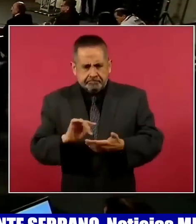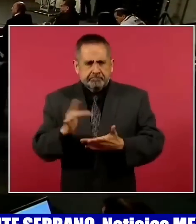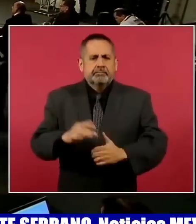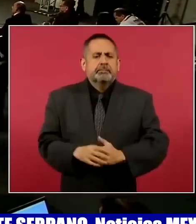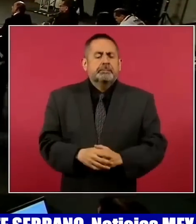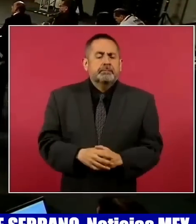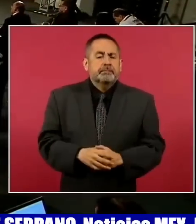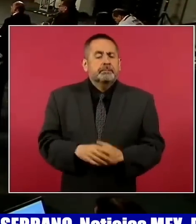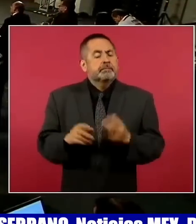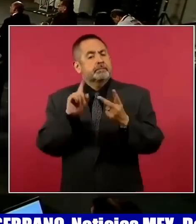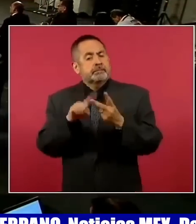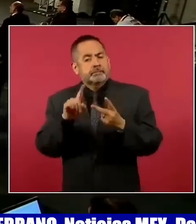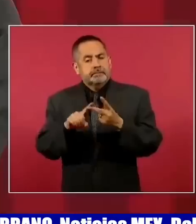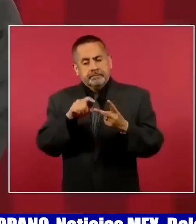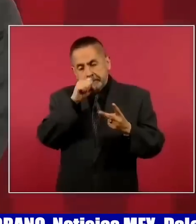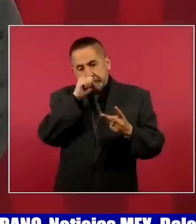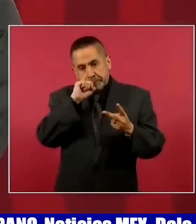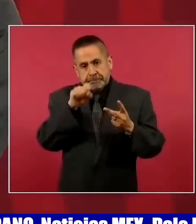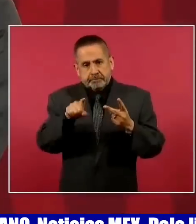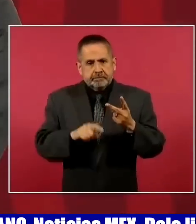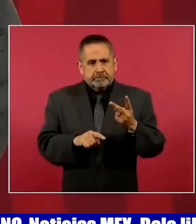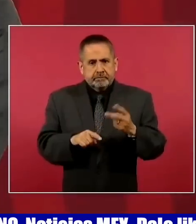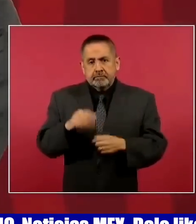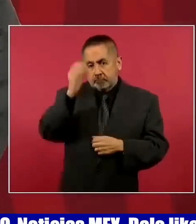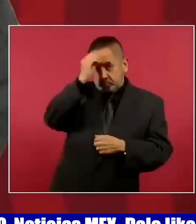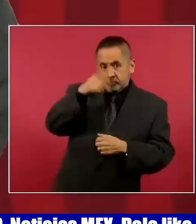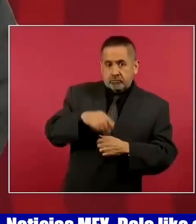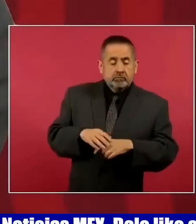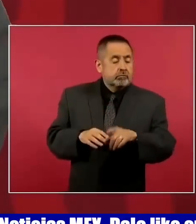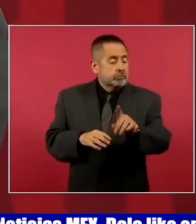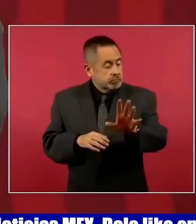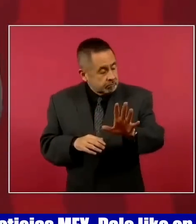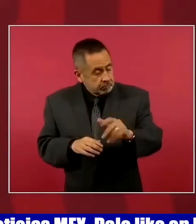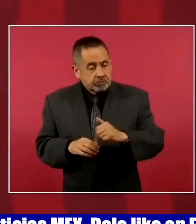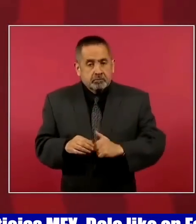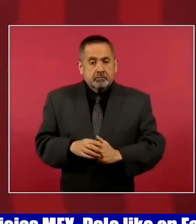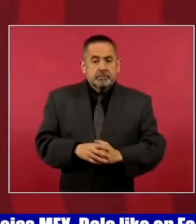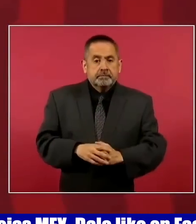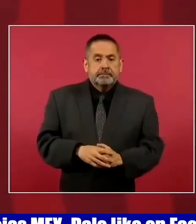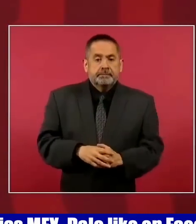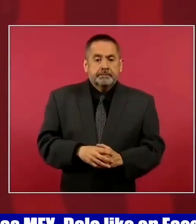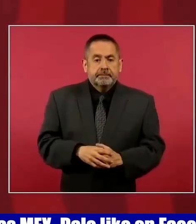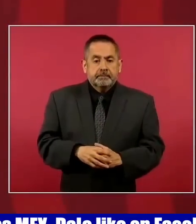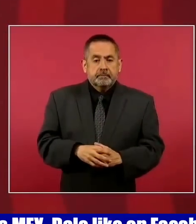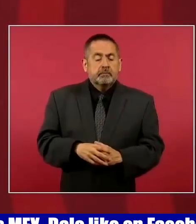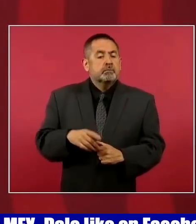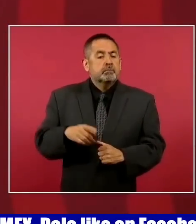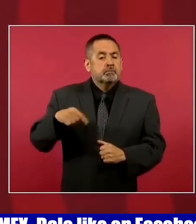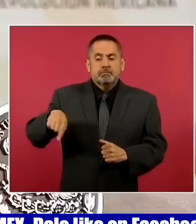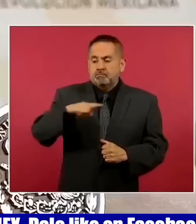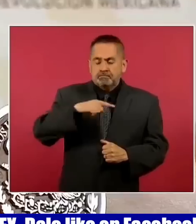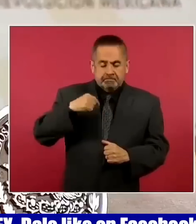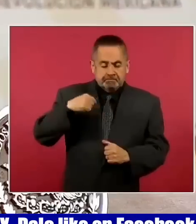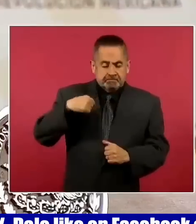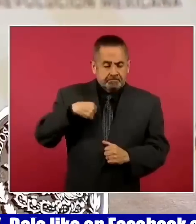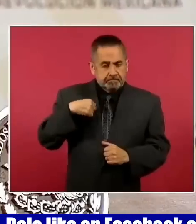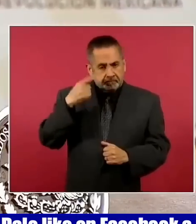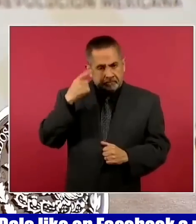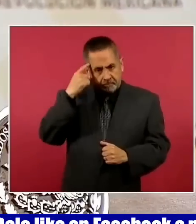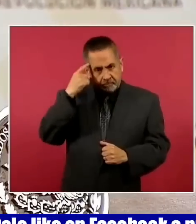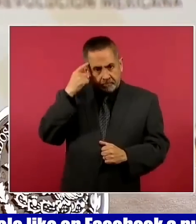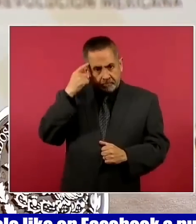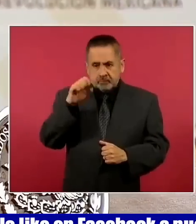causa satisfacción y dicha ganarle a los conservadores. Dice que es ganarle al individualismo, al egoísmo, ganarle a